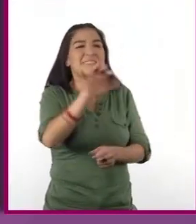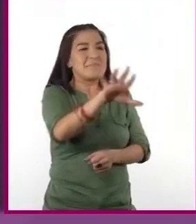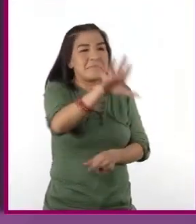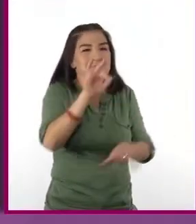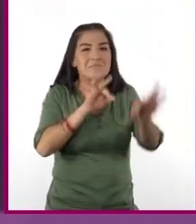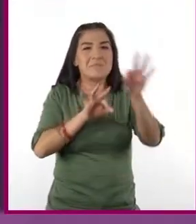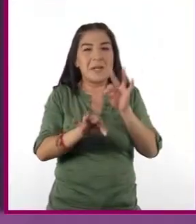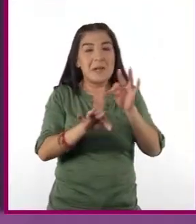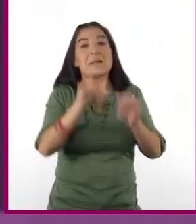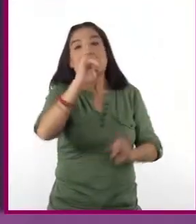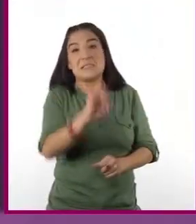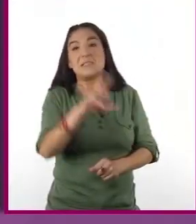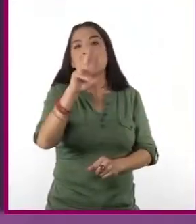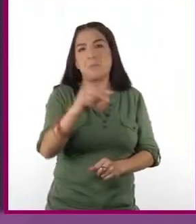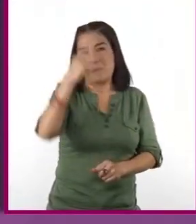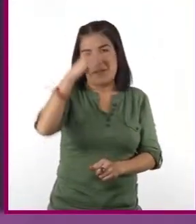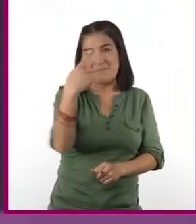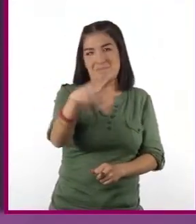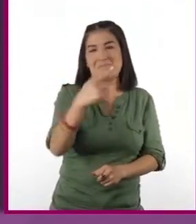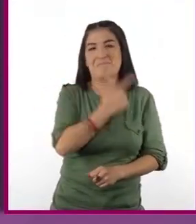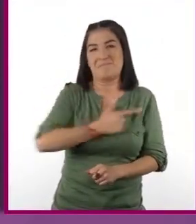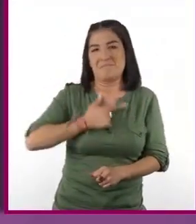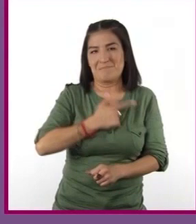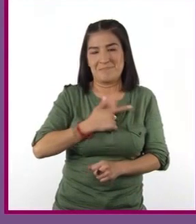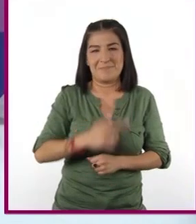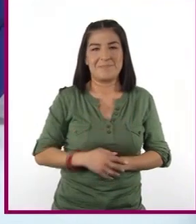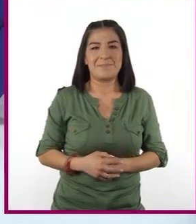puede ser, o no, parte de tu selección.